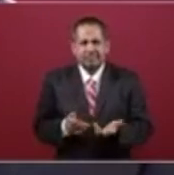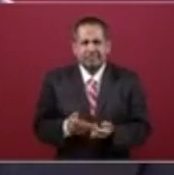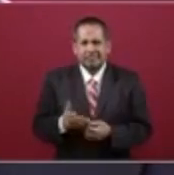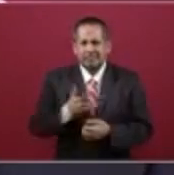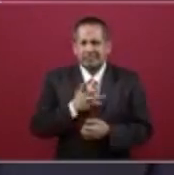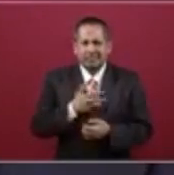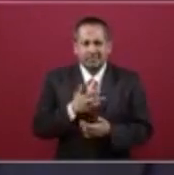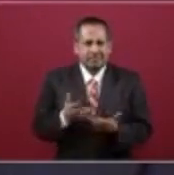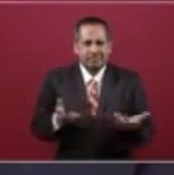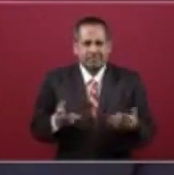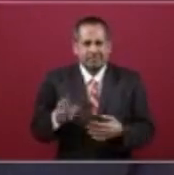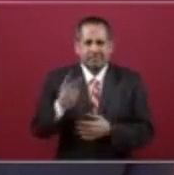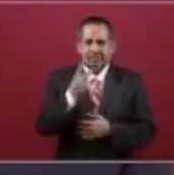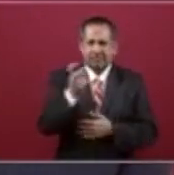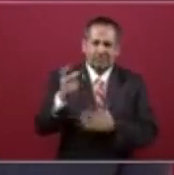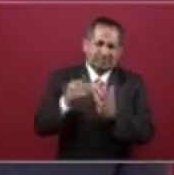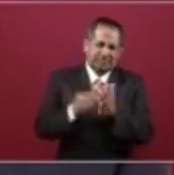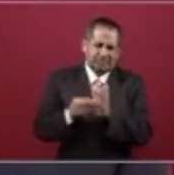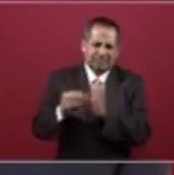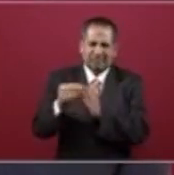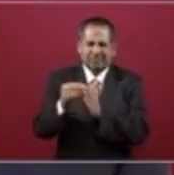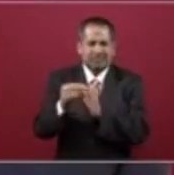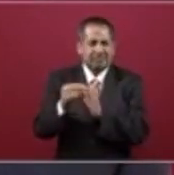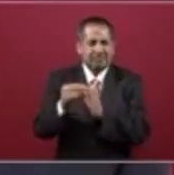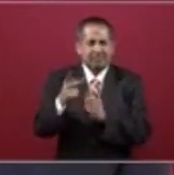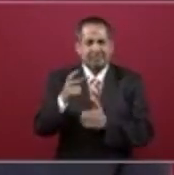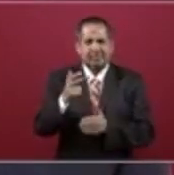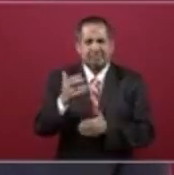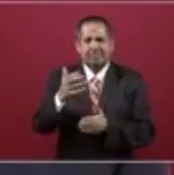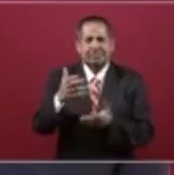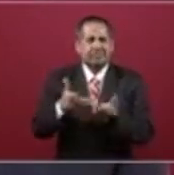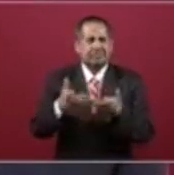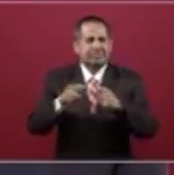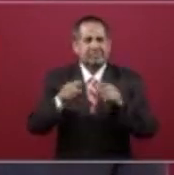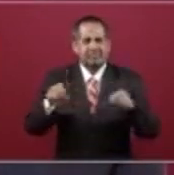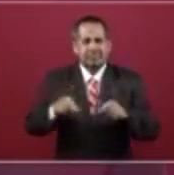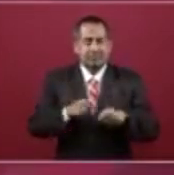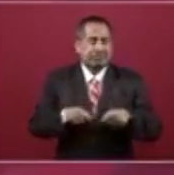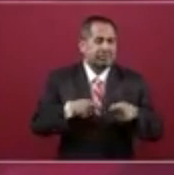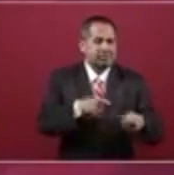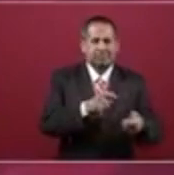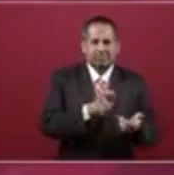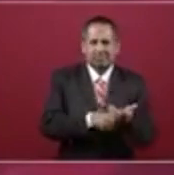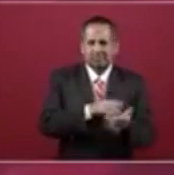tiene 200 millones de hectáreas y entregaron,